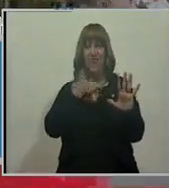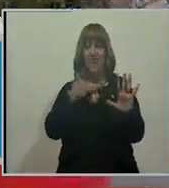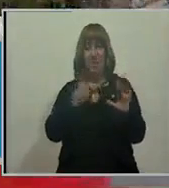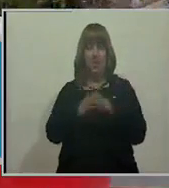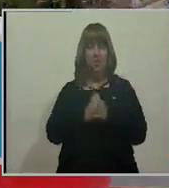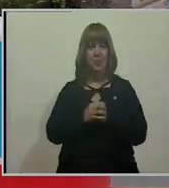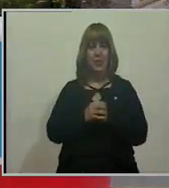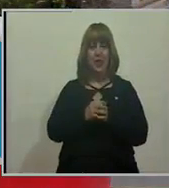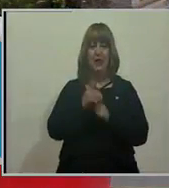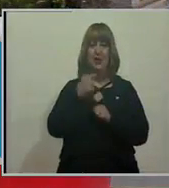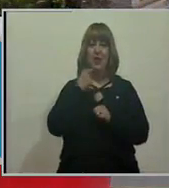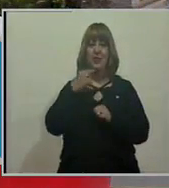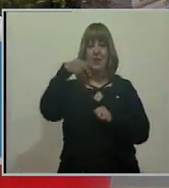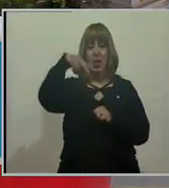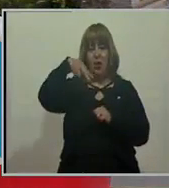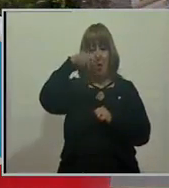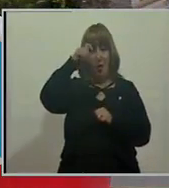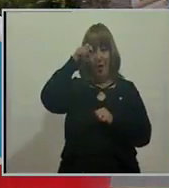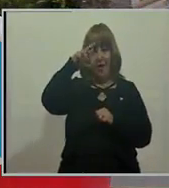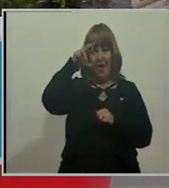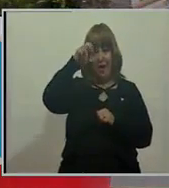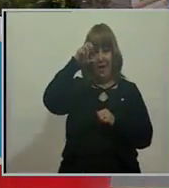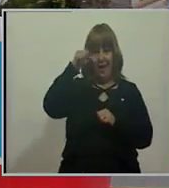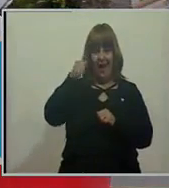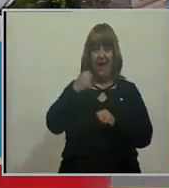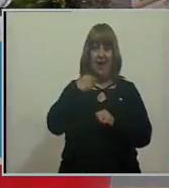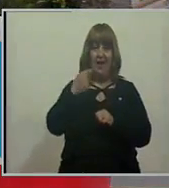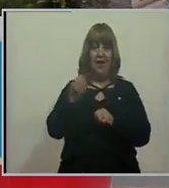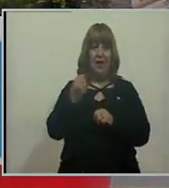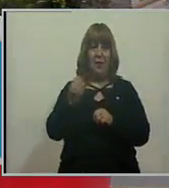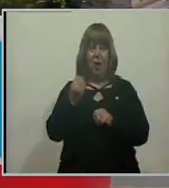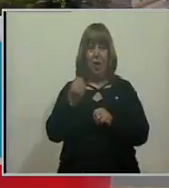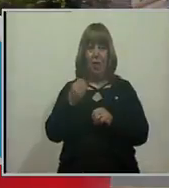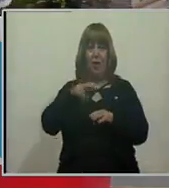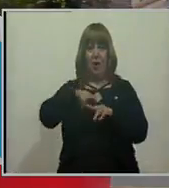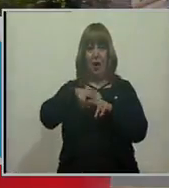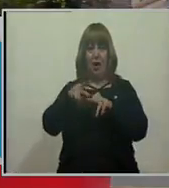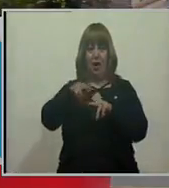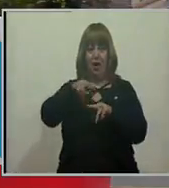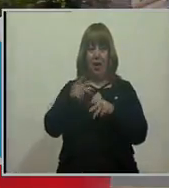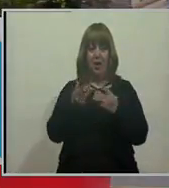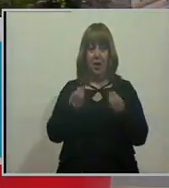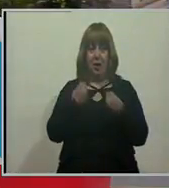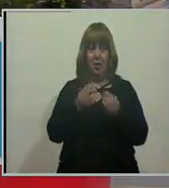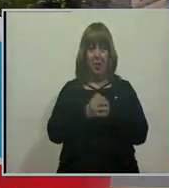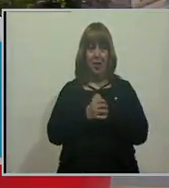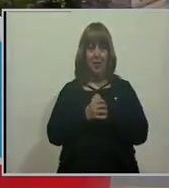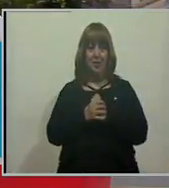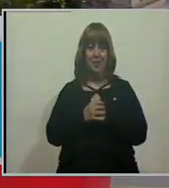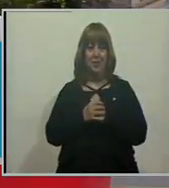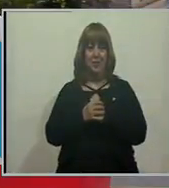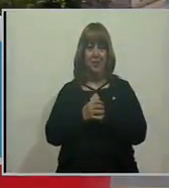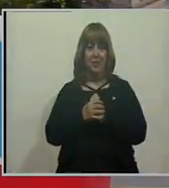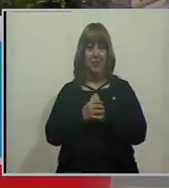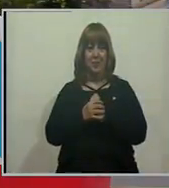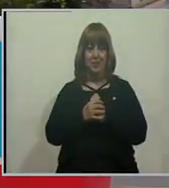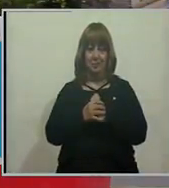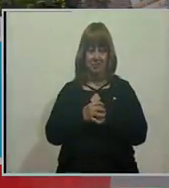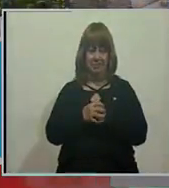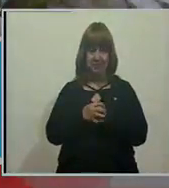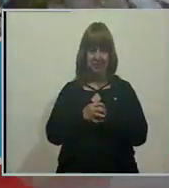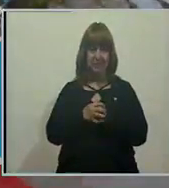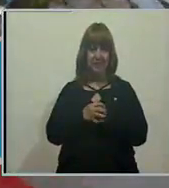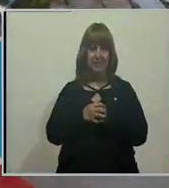Nerea en esa banqueta, ninguna que normalmente no puedes tener el equilibrio y así menos. Es un poder,